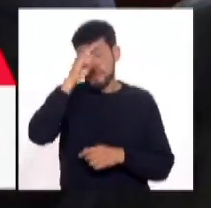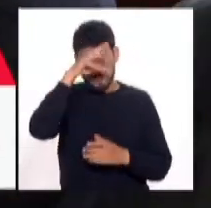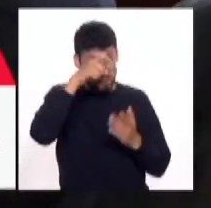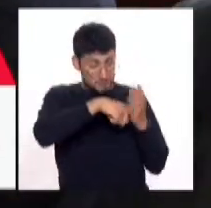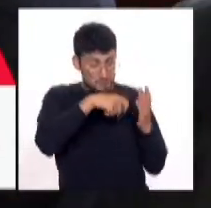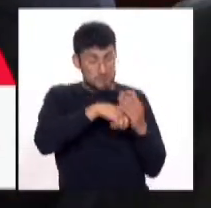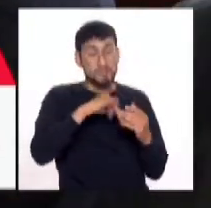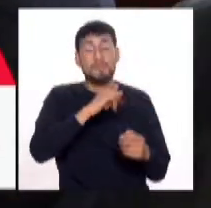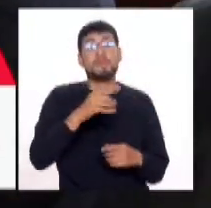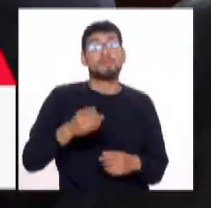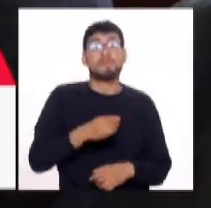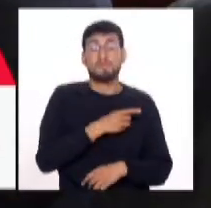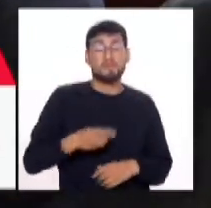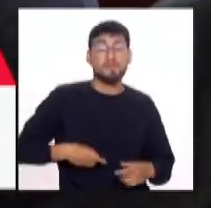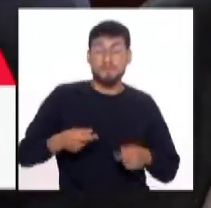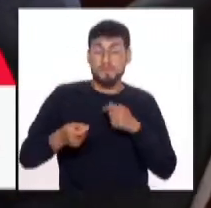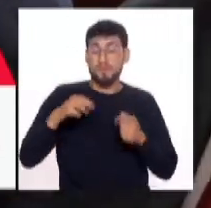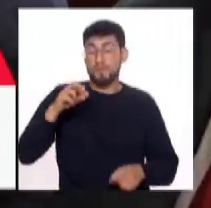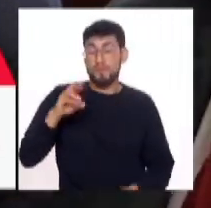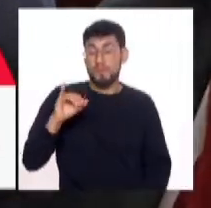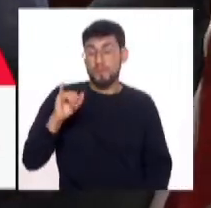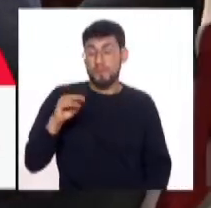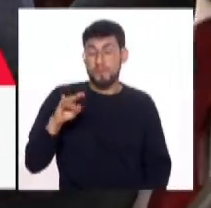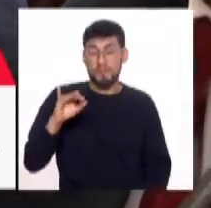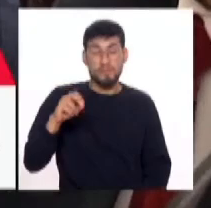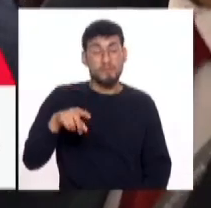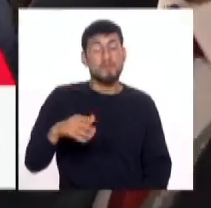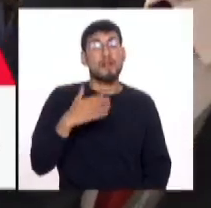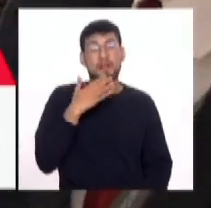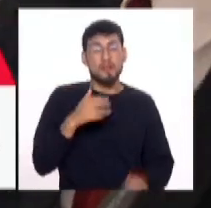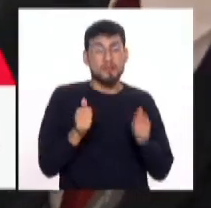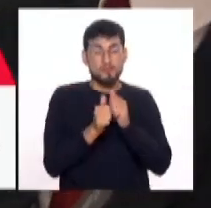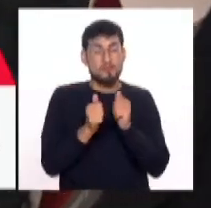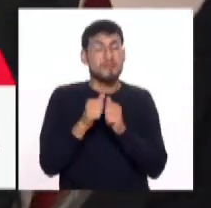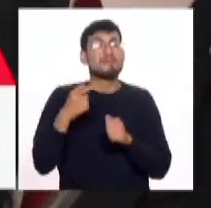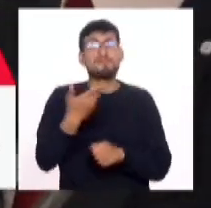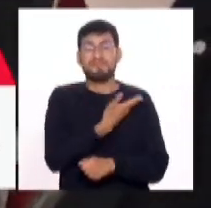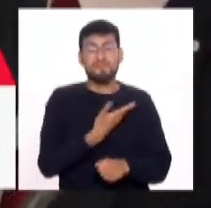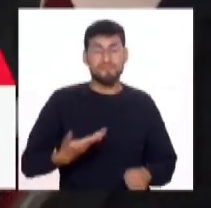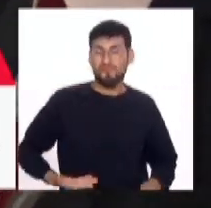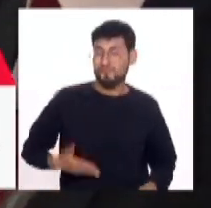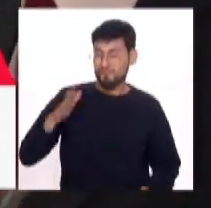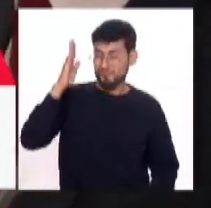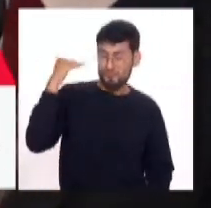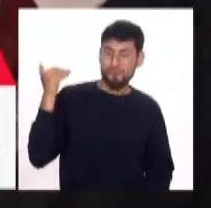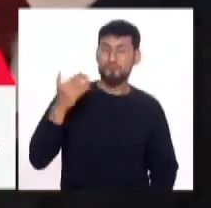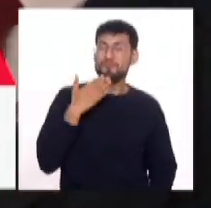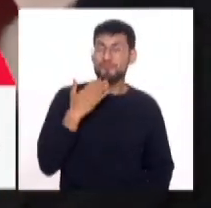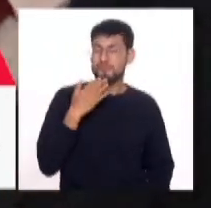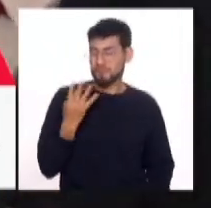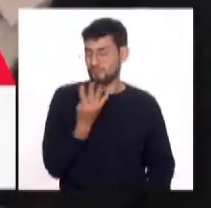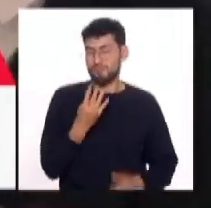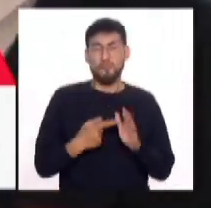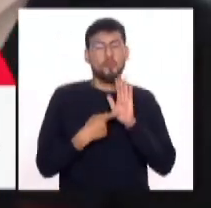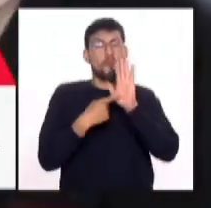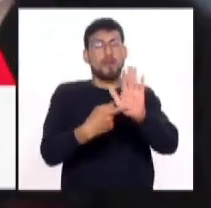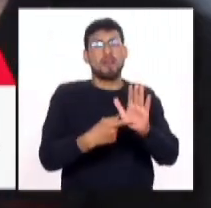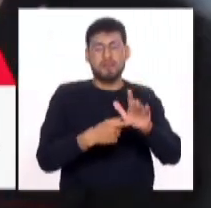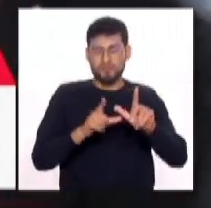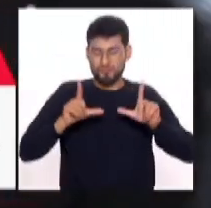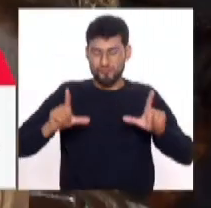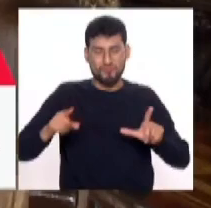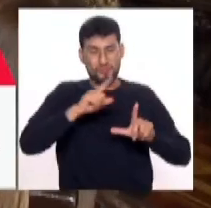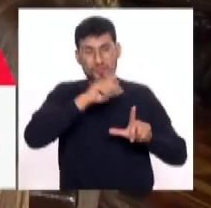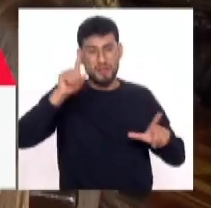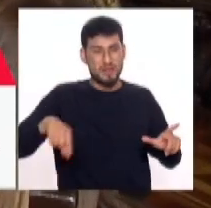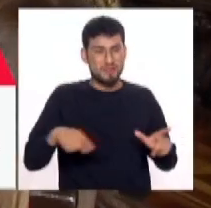y al director ejecutivo de Proinversión, acompañado por la presidenta Dina Boluarte, mostrar ante los medios de comunicación